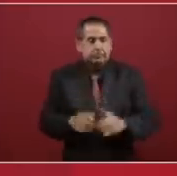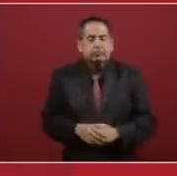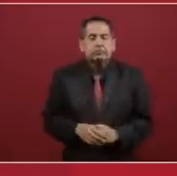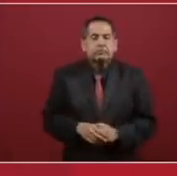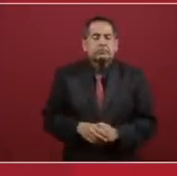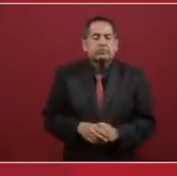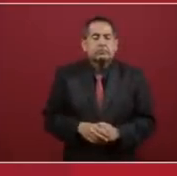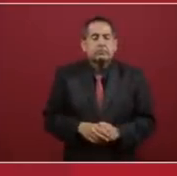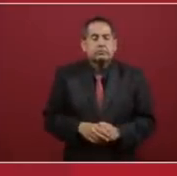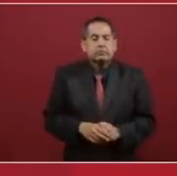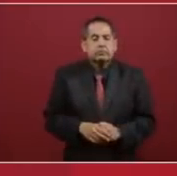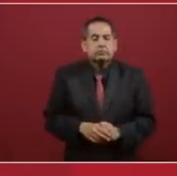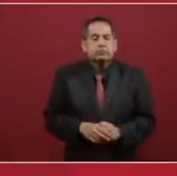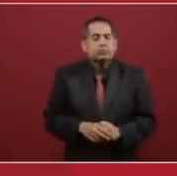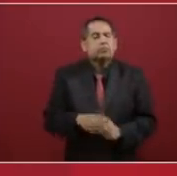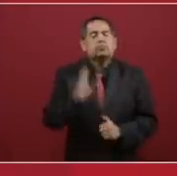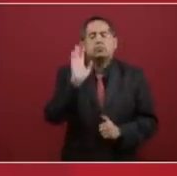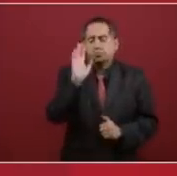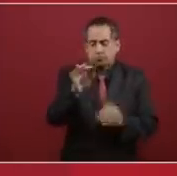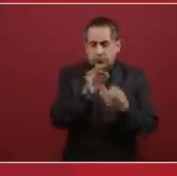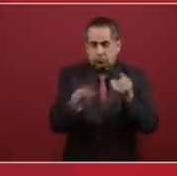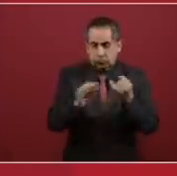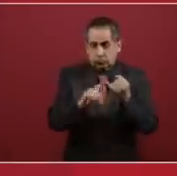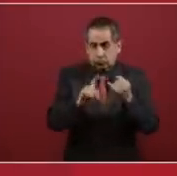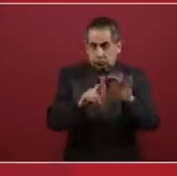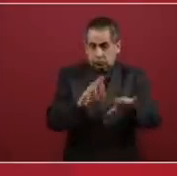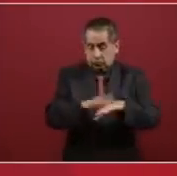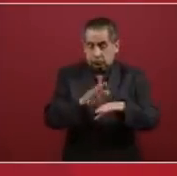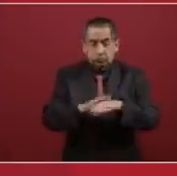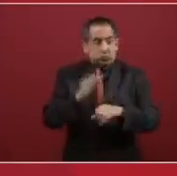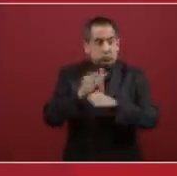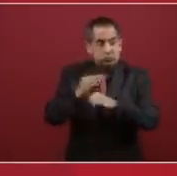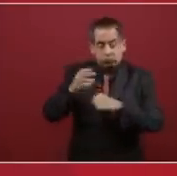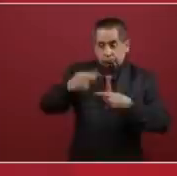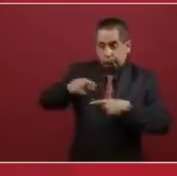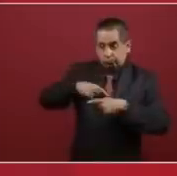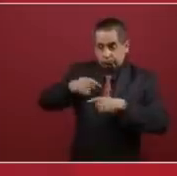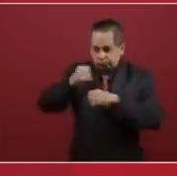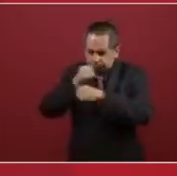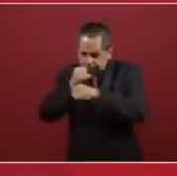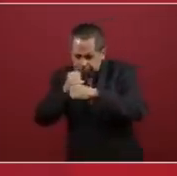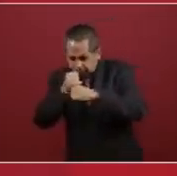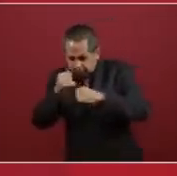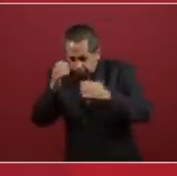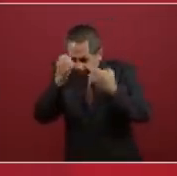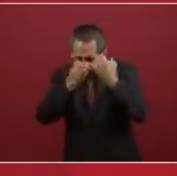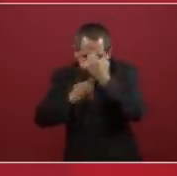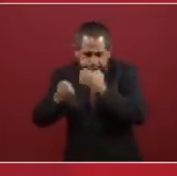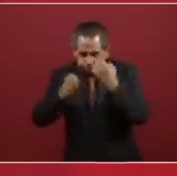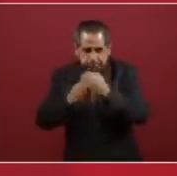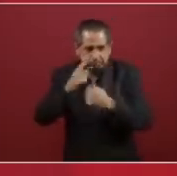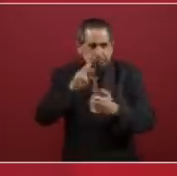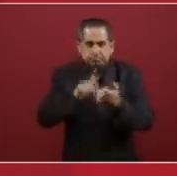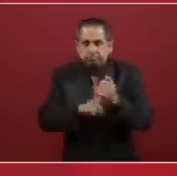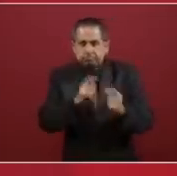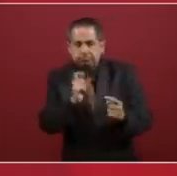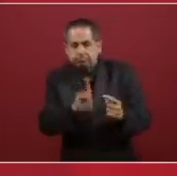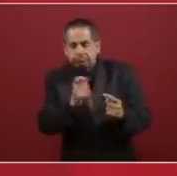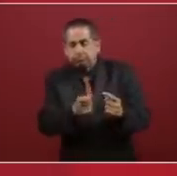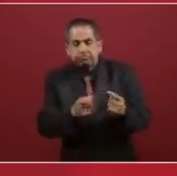Se lleva un seguimiento, los técnicos, los científicos están pendientes.